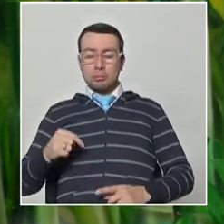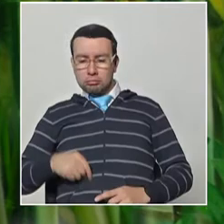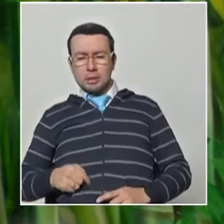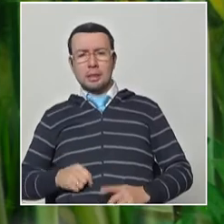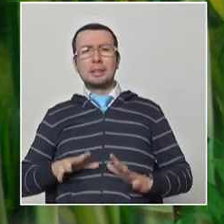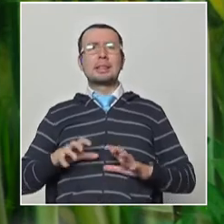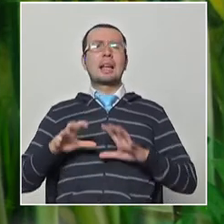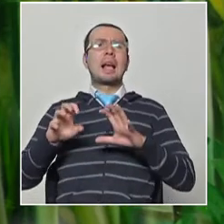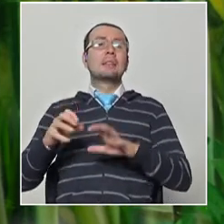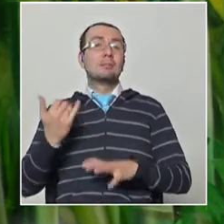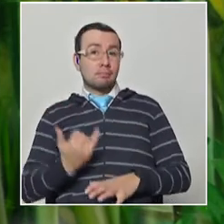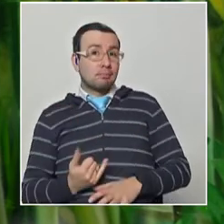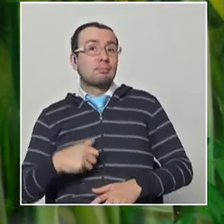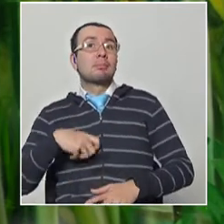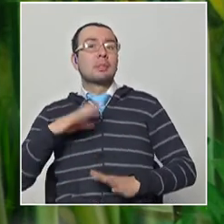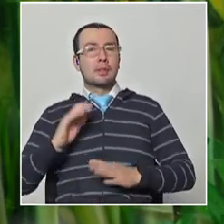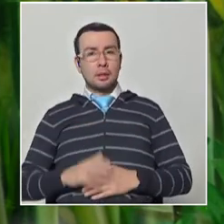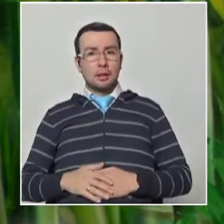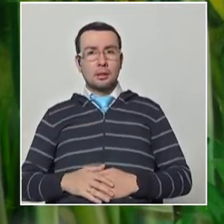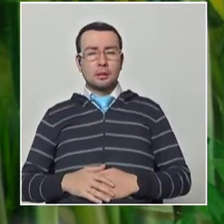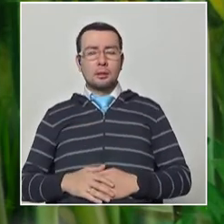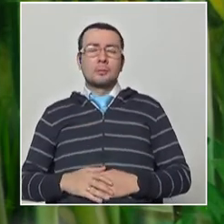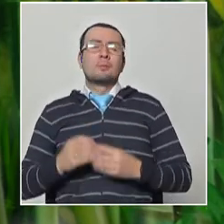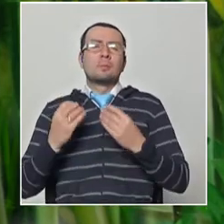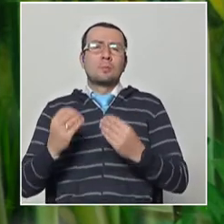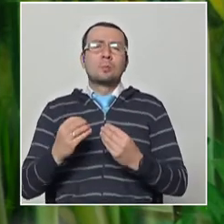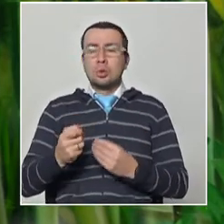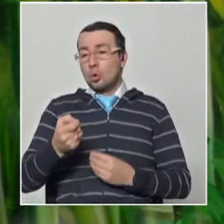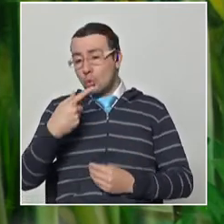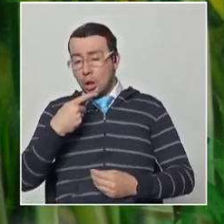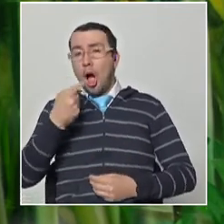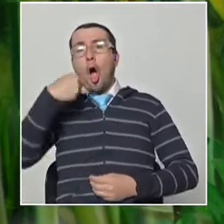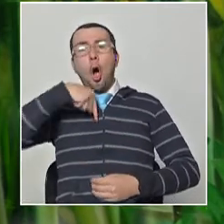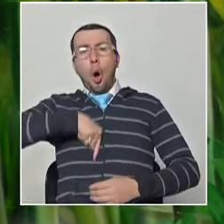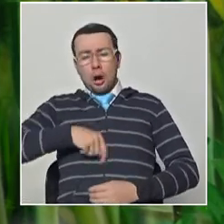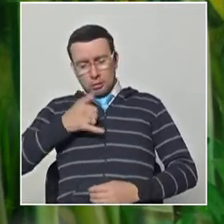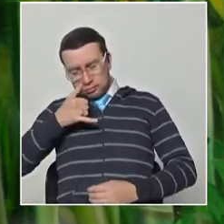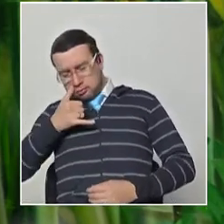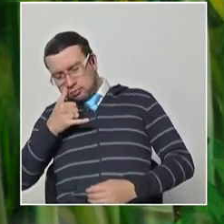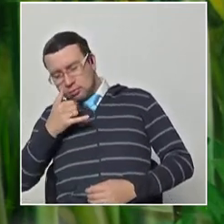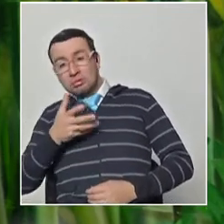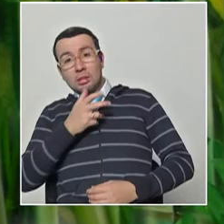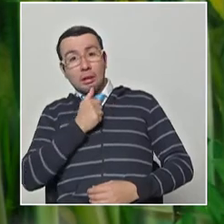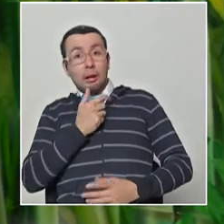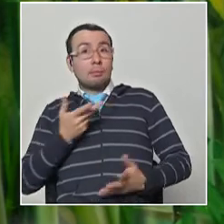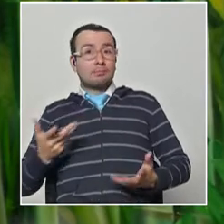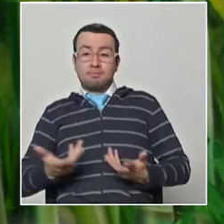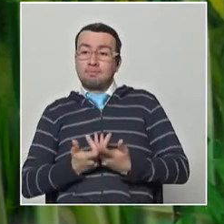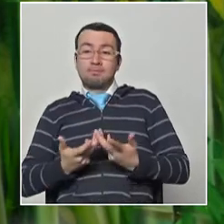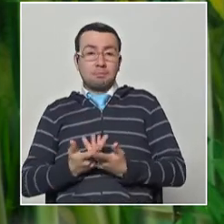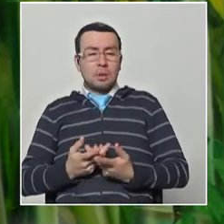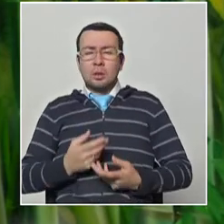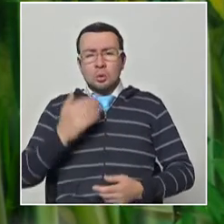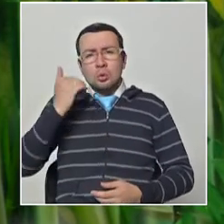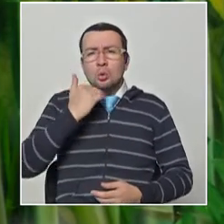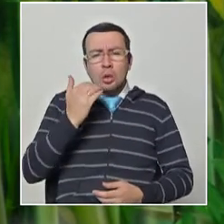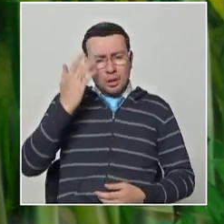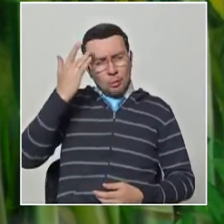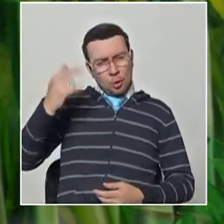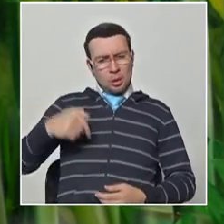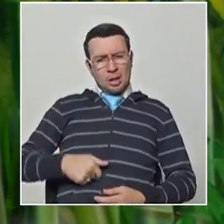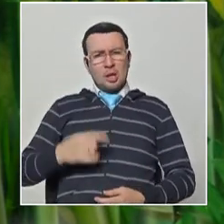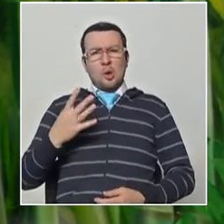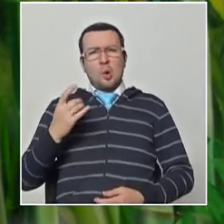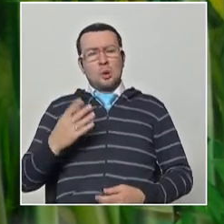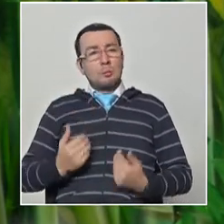cánceres de estómago nos están tratando con hombre brazos pero como no me hago la endoscopia queda la incertidumbre del dolor de donde venía